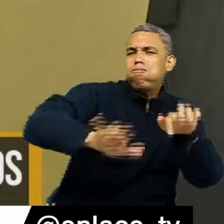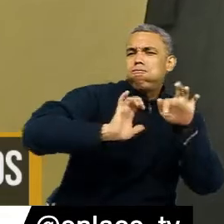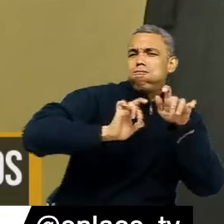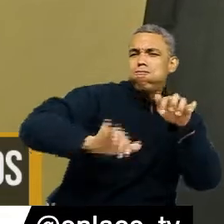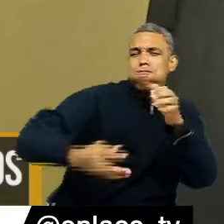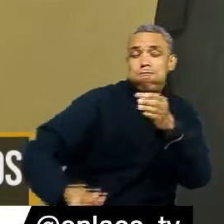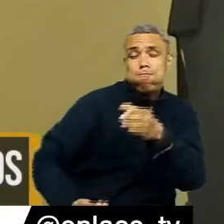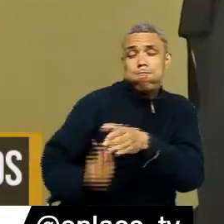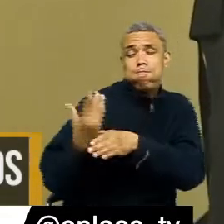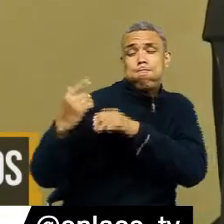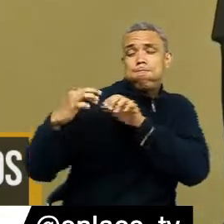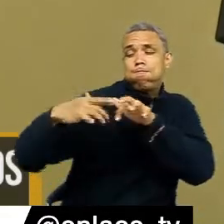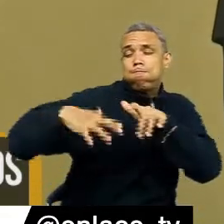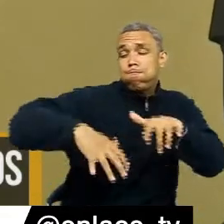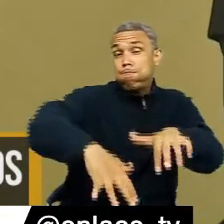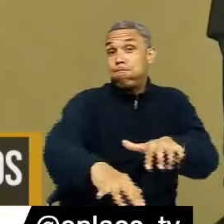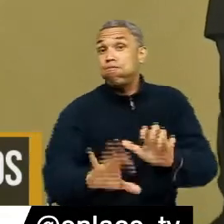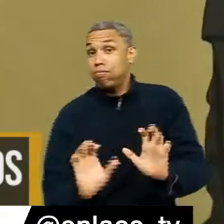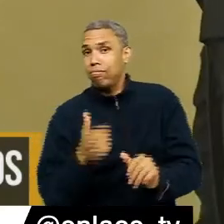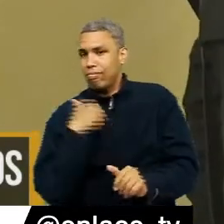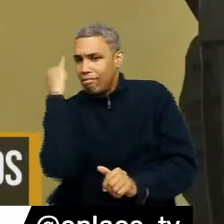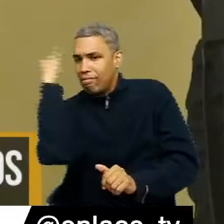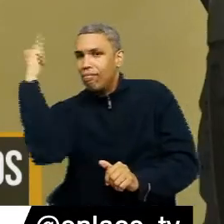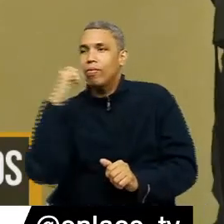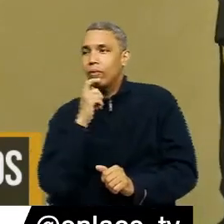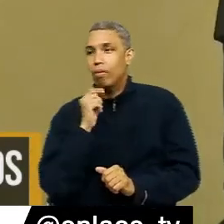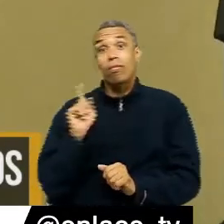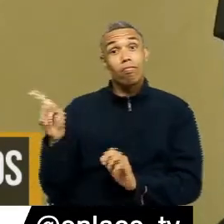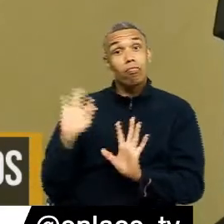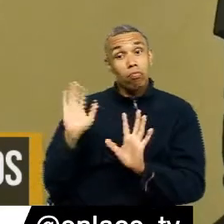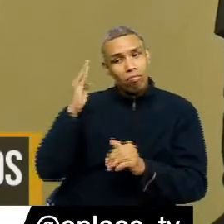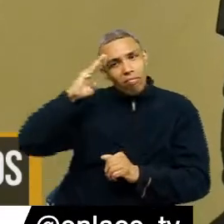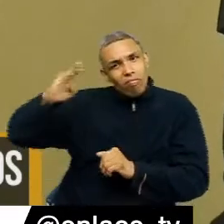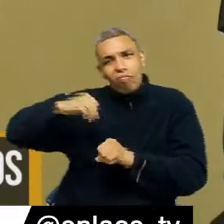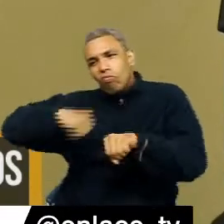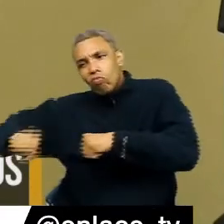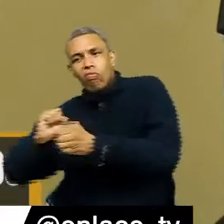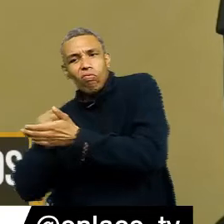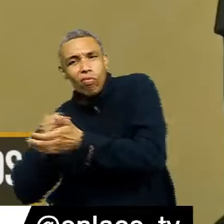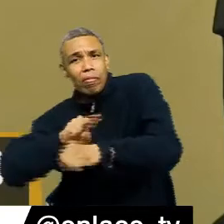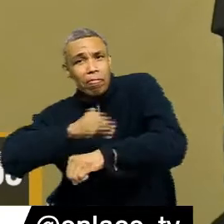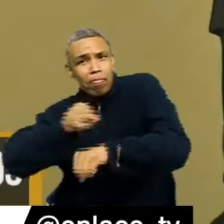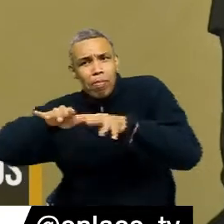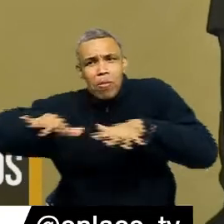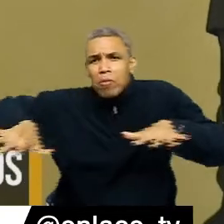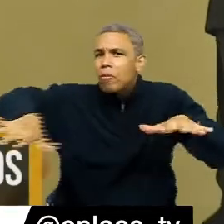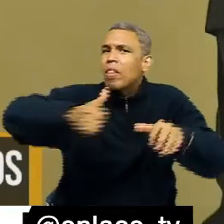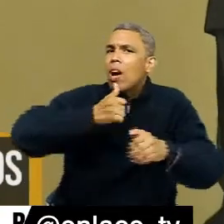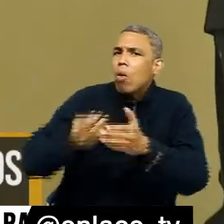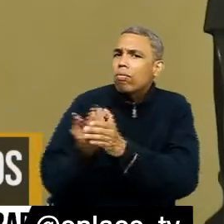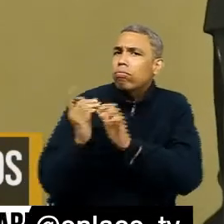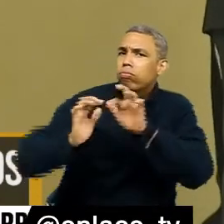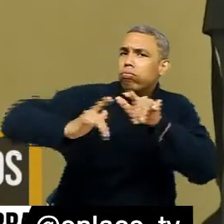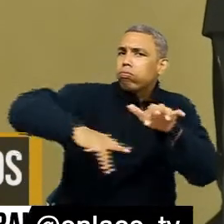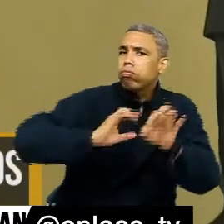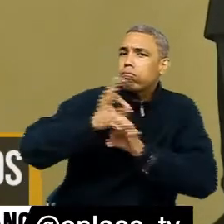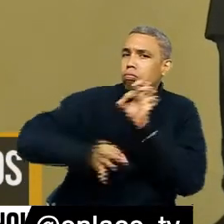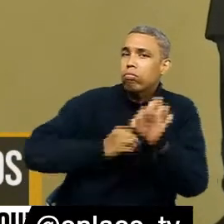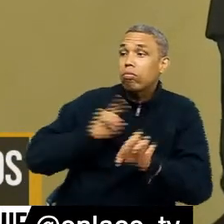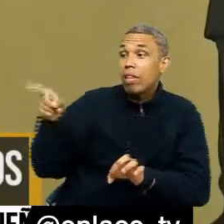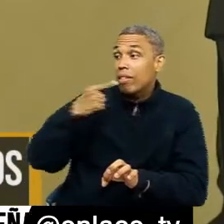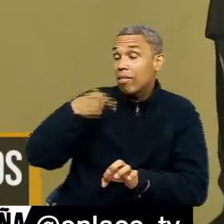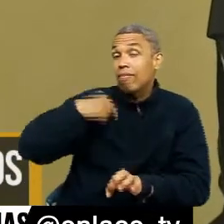el área ambiental, para que todos ustedes también se vinculen y empecemos a cuidar, como él lo decía, nuestras fuentes hídricas, que pues poco a poco se han ido